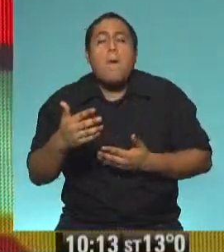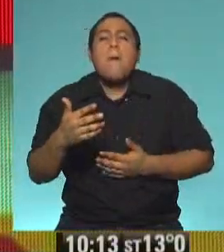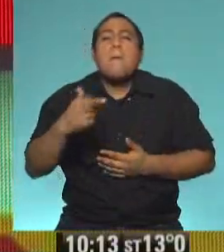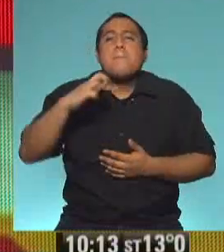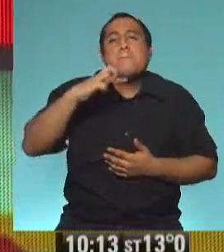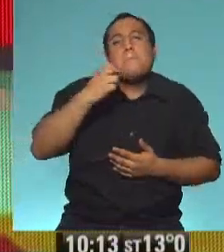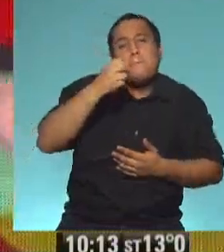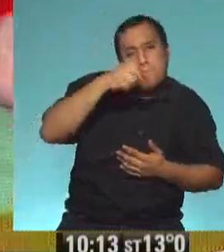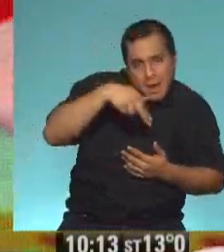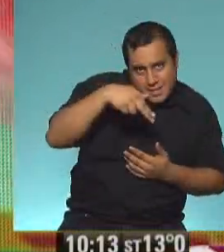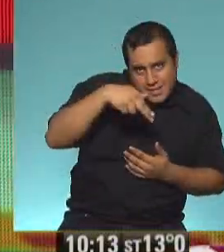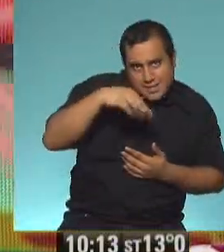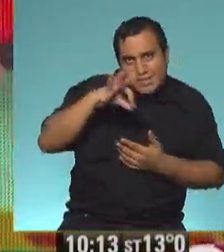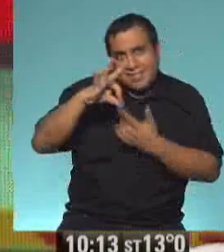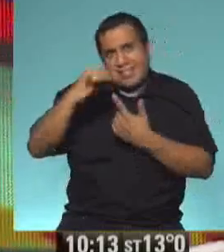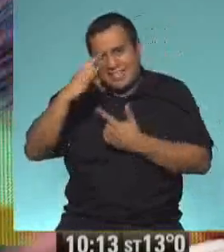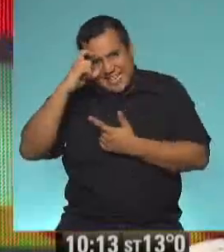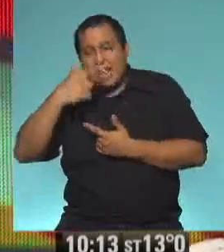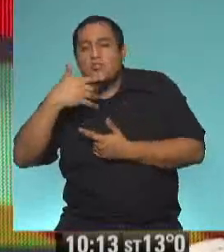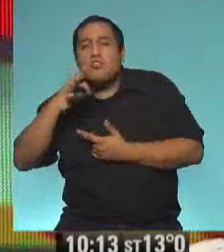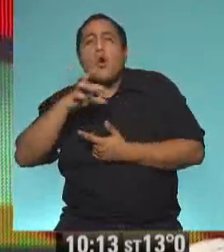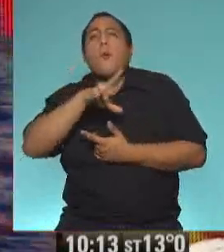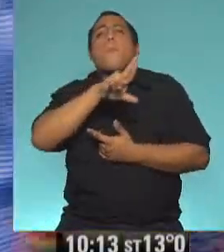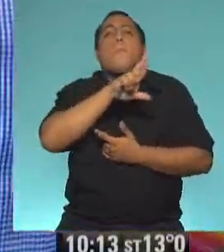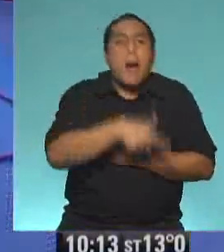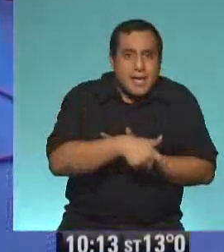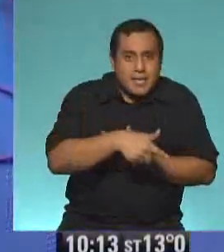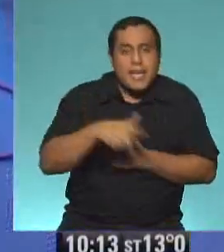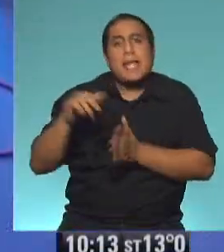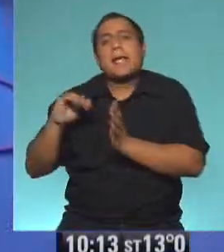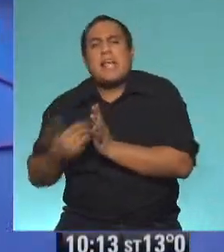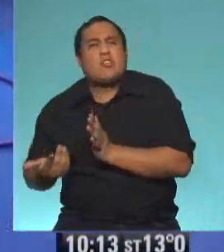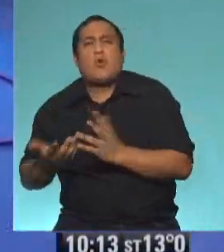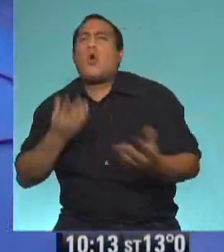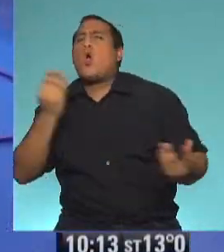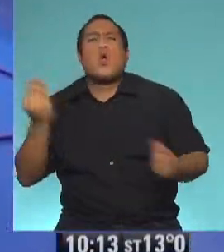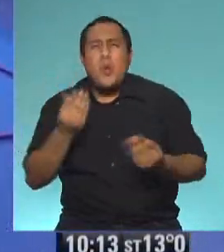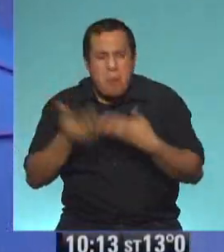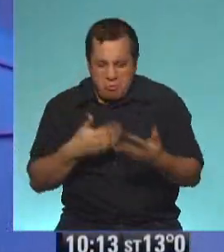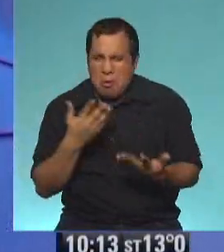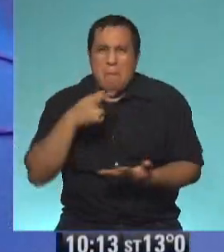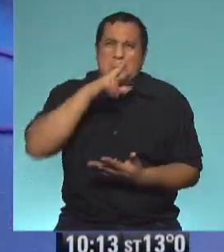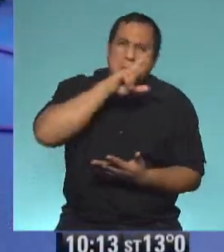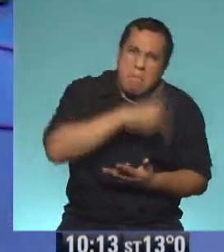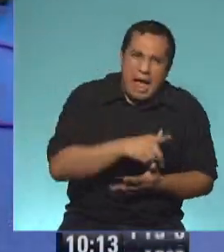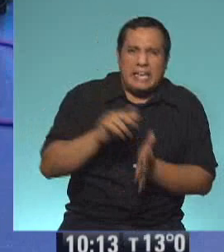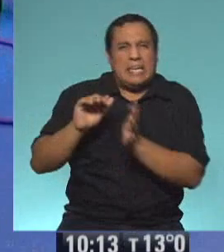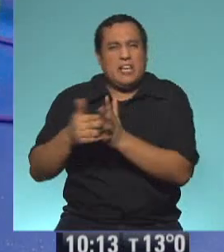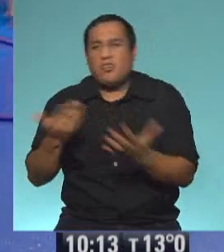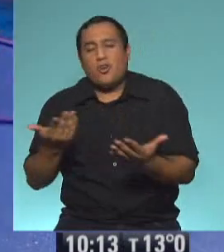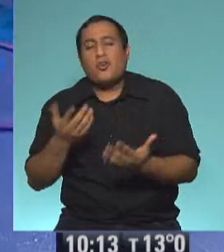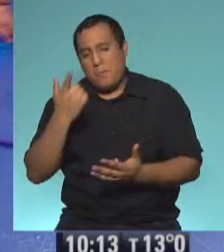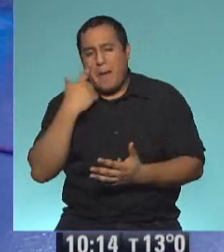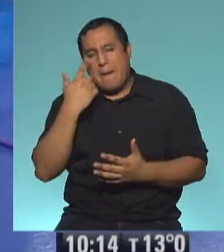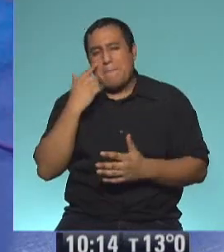¿Para aprender claro, a hacer equilibrio? Practicar. Claro, la primera, muy buena. Primera forma para a ver, practicar. Practiquemos con los payasos para ser payasos equilibristas. Vamos a enseñar cómo jugar. Voy a